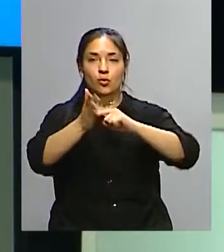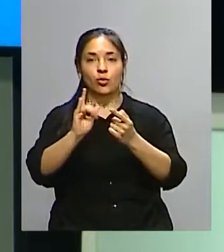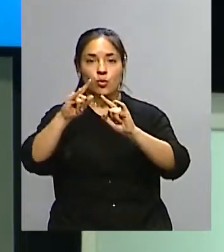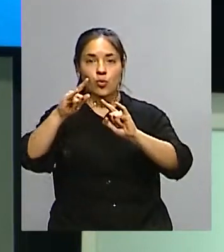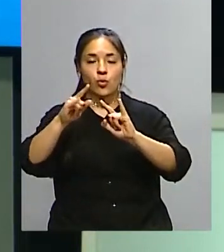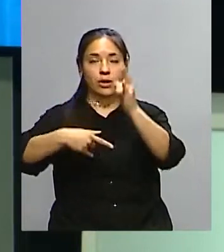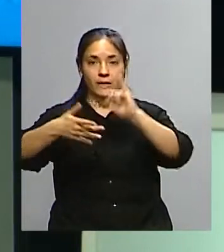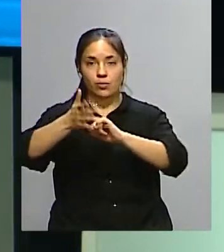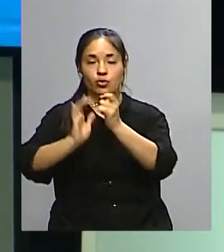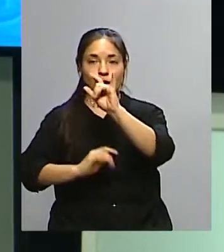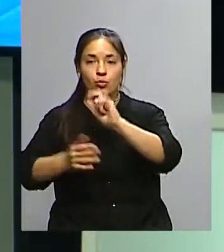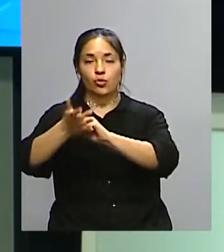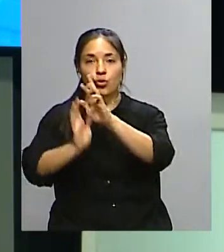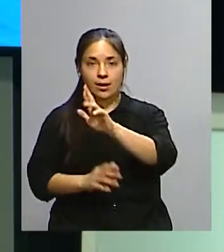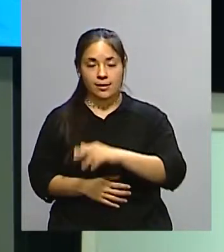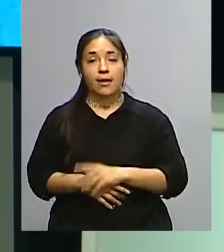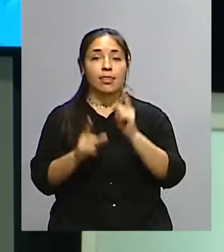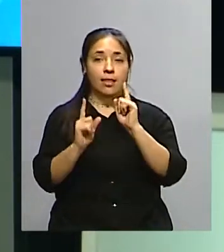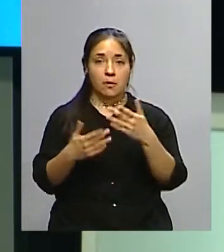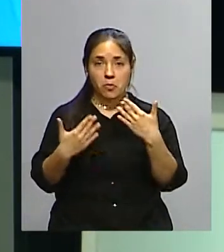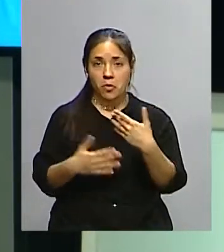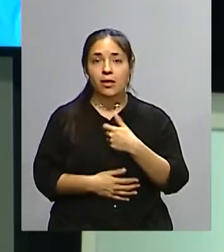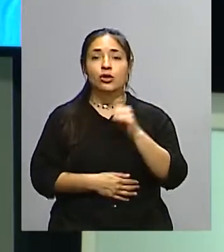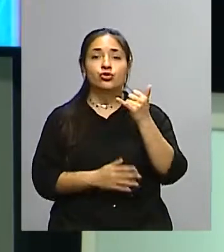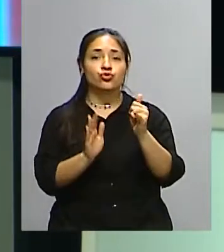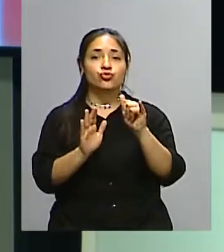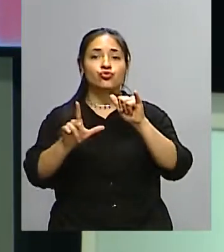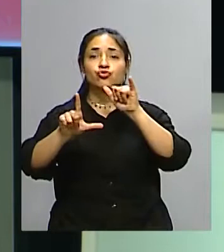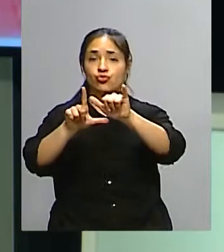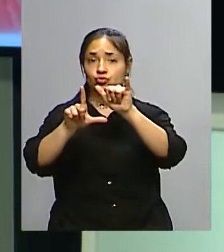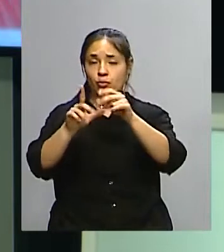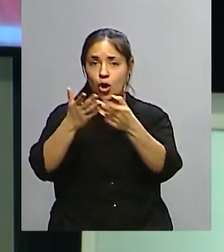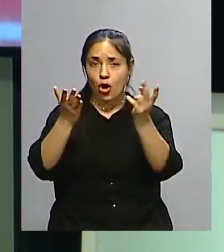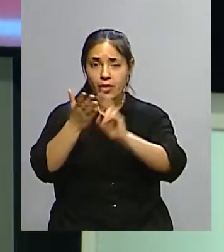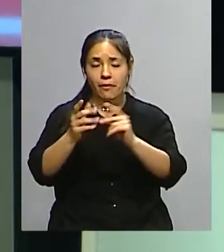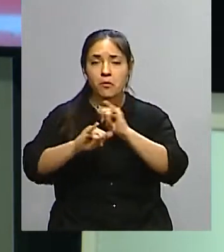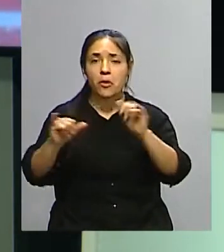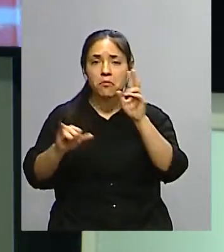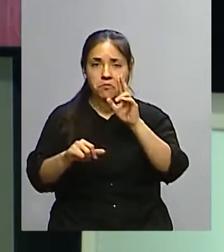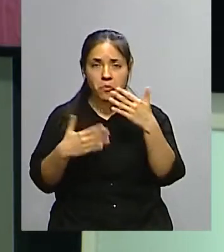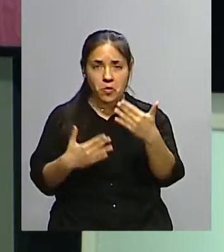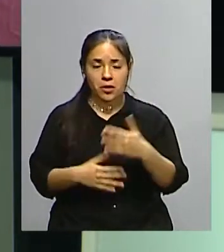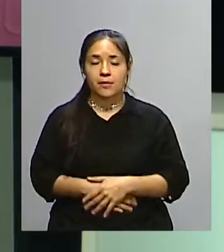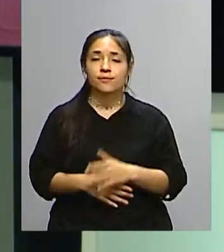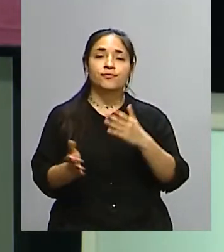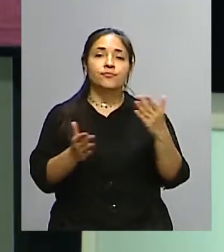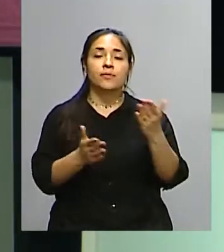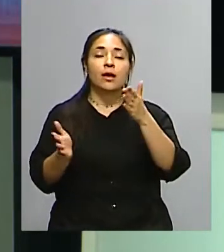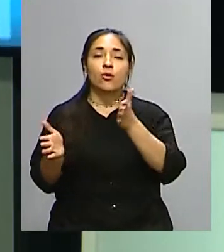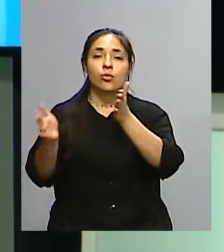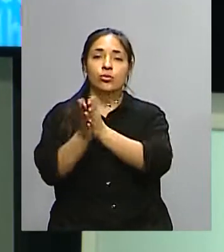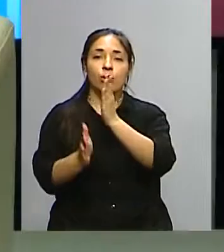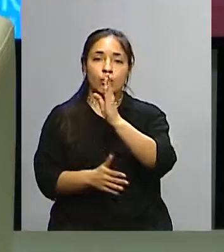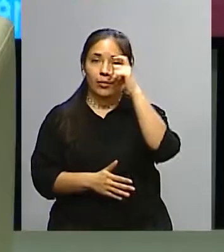www.unidiversidad.com.ar. También pueden, por supuesto, a través de nuestro canal de YouTube volver a ver el programa. Seguimos hablando con Belén Álvarez Vargas, politóloga y